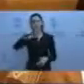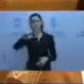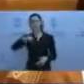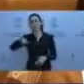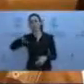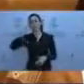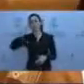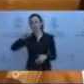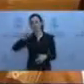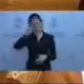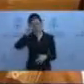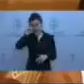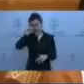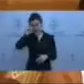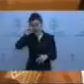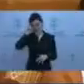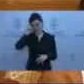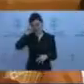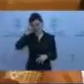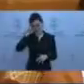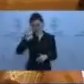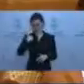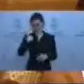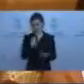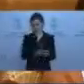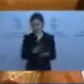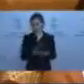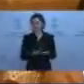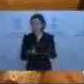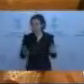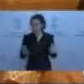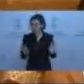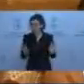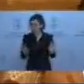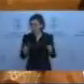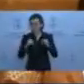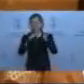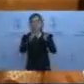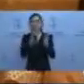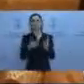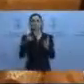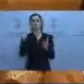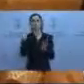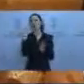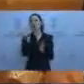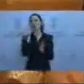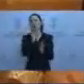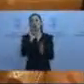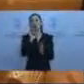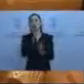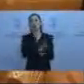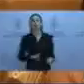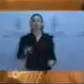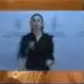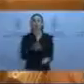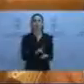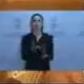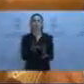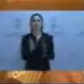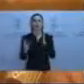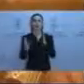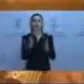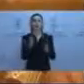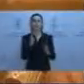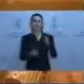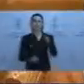por ejemplo, yo no tengo cómo comprobar si esa casa ya la tenía o se la hizo durante su tiempo de